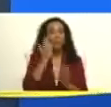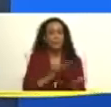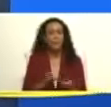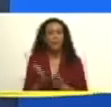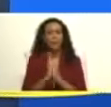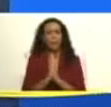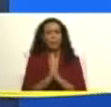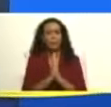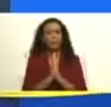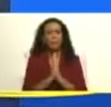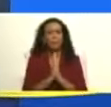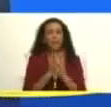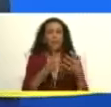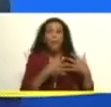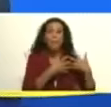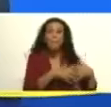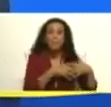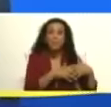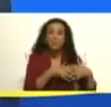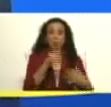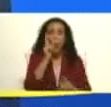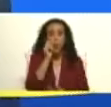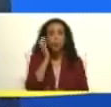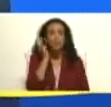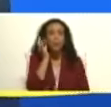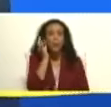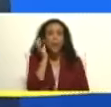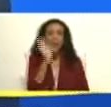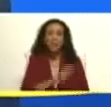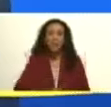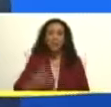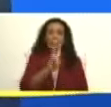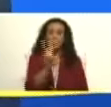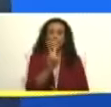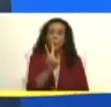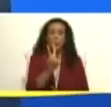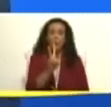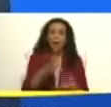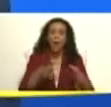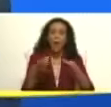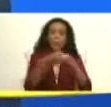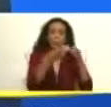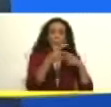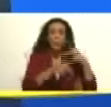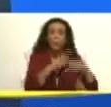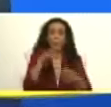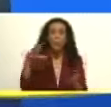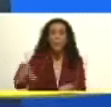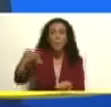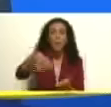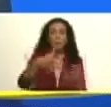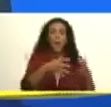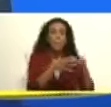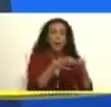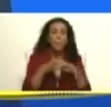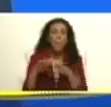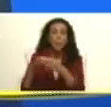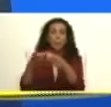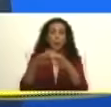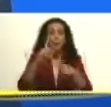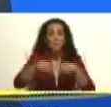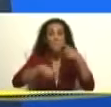invitarlos, empresarios y empresarias de Venezuela, todos los sectores productivos, para que el